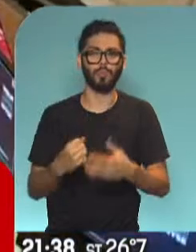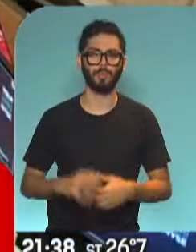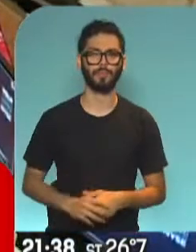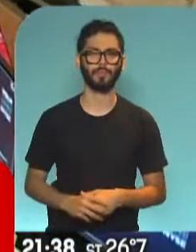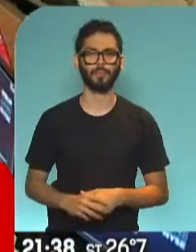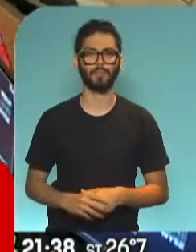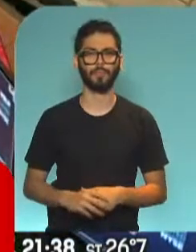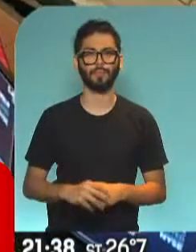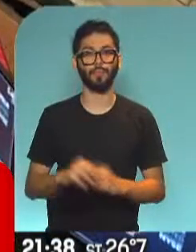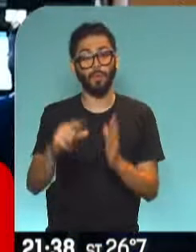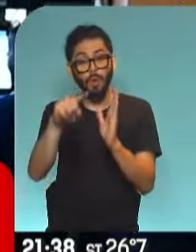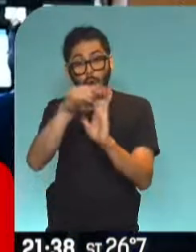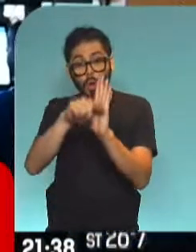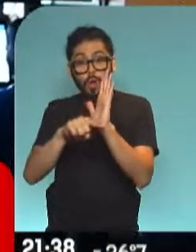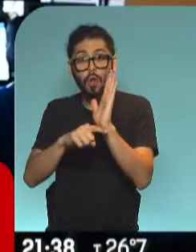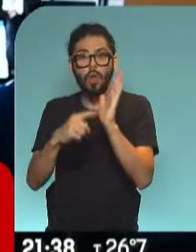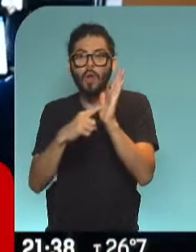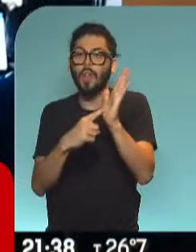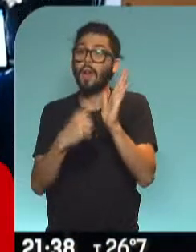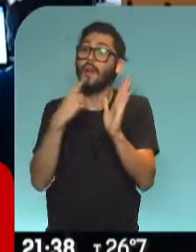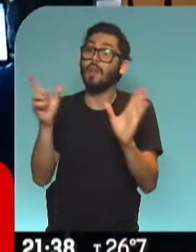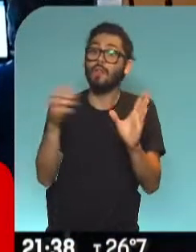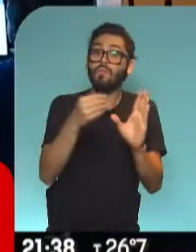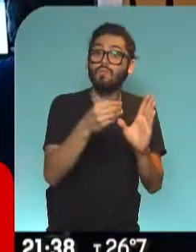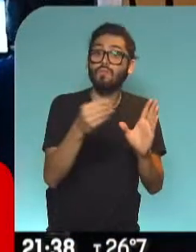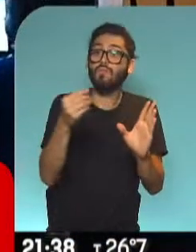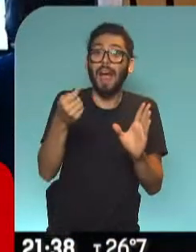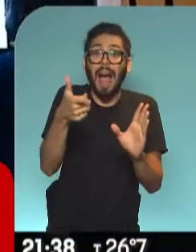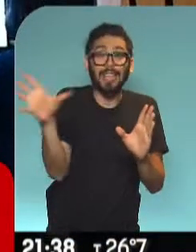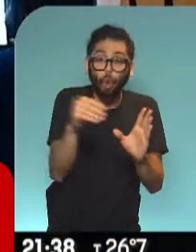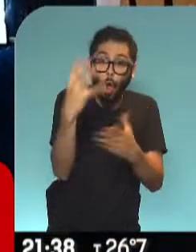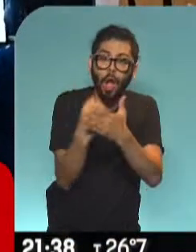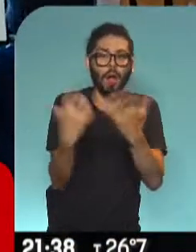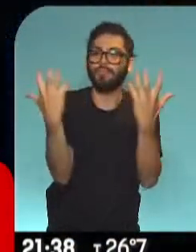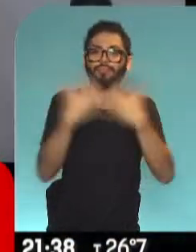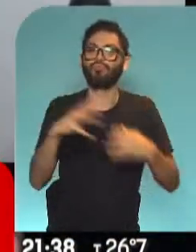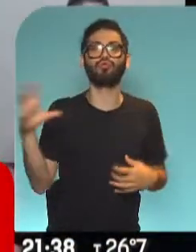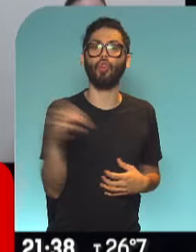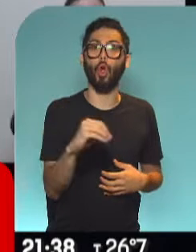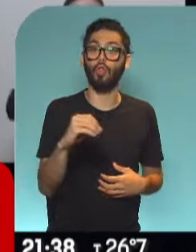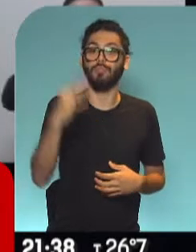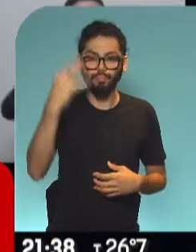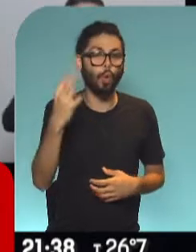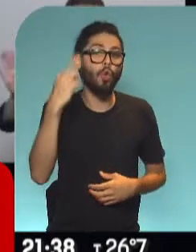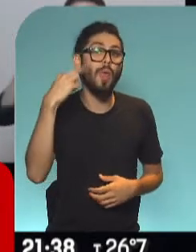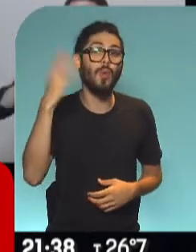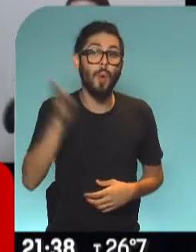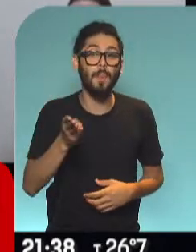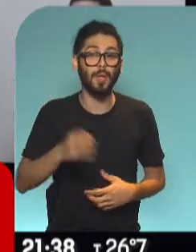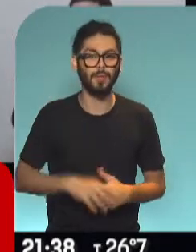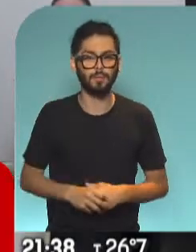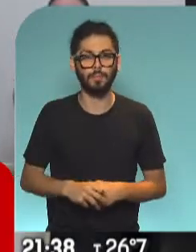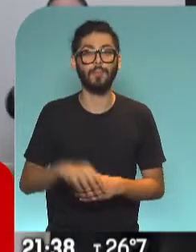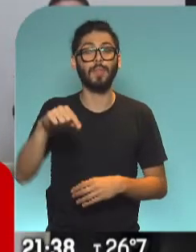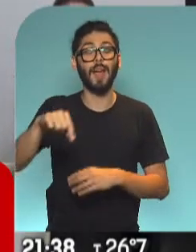Gracias a las cláusulas de acción colectiva, la cifra se elevó al 99%. Finalmente, esta madrugada llegamos